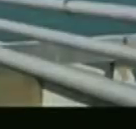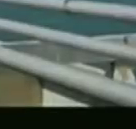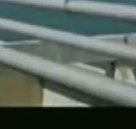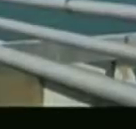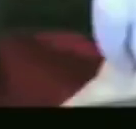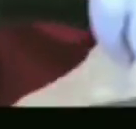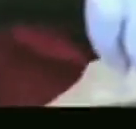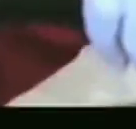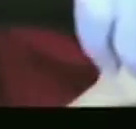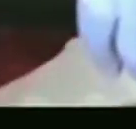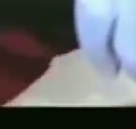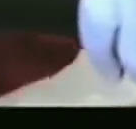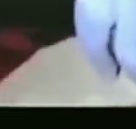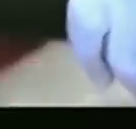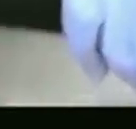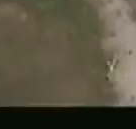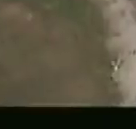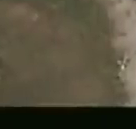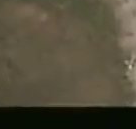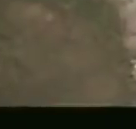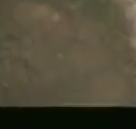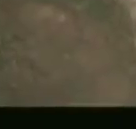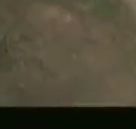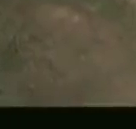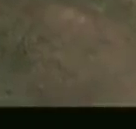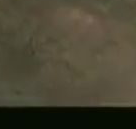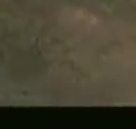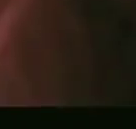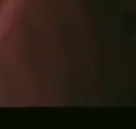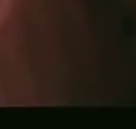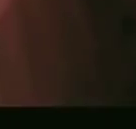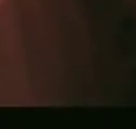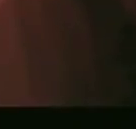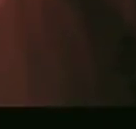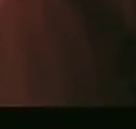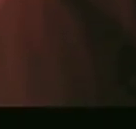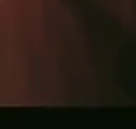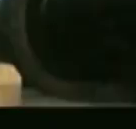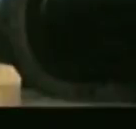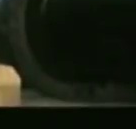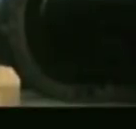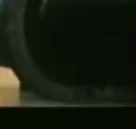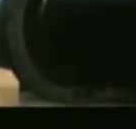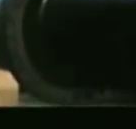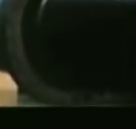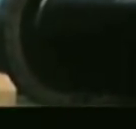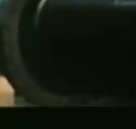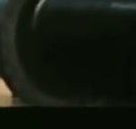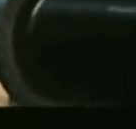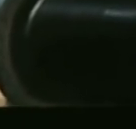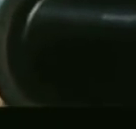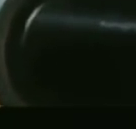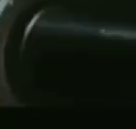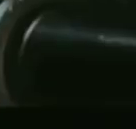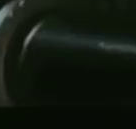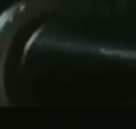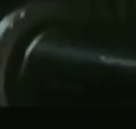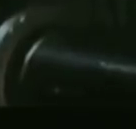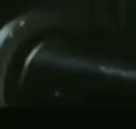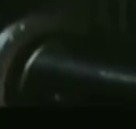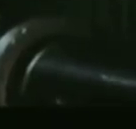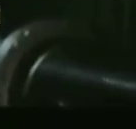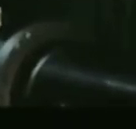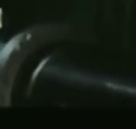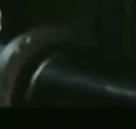para consolidar el refinanciamiento y la reestructuración de la deuda externa de Venezuela. Decreto